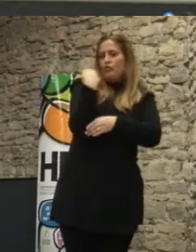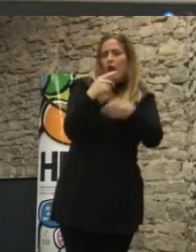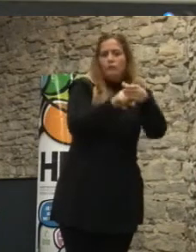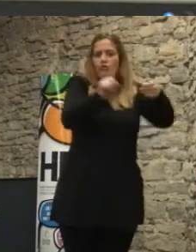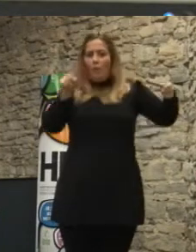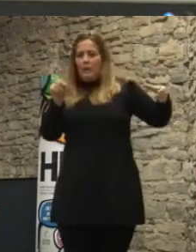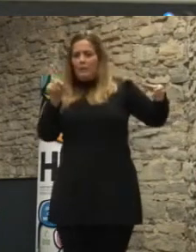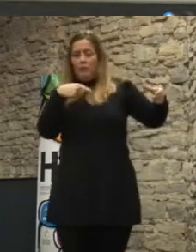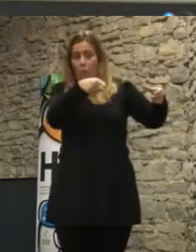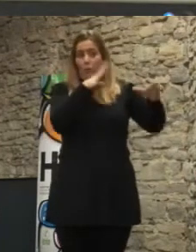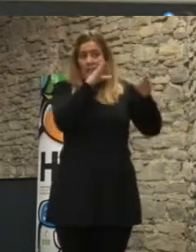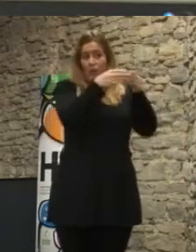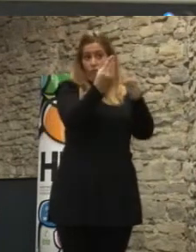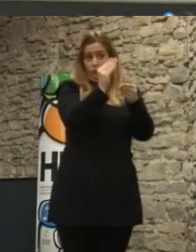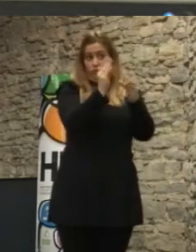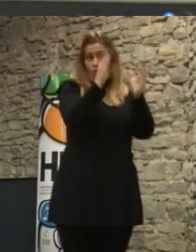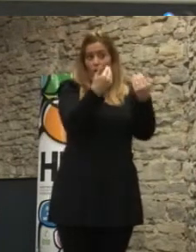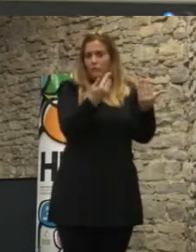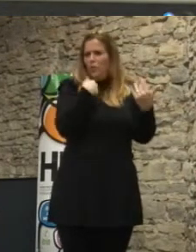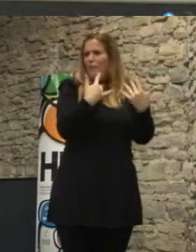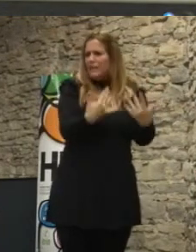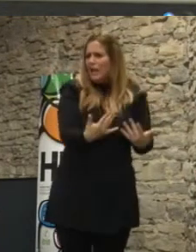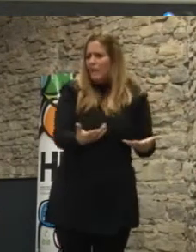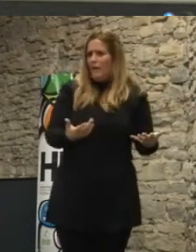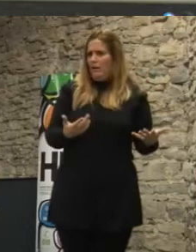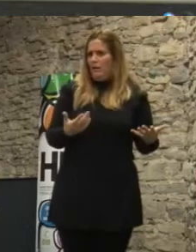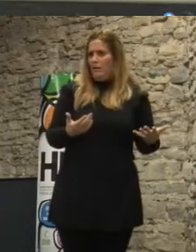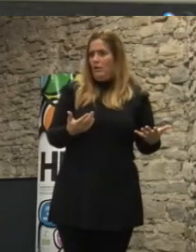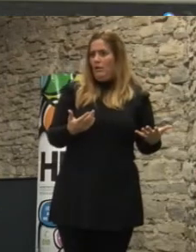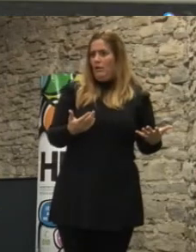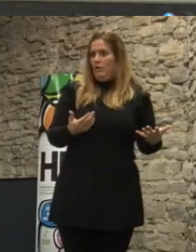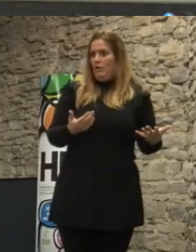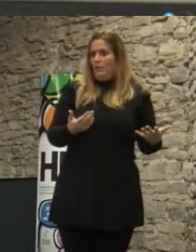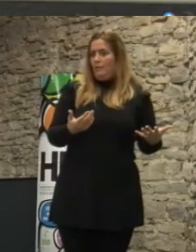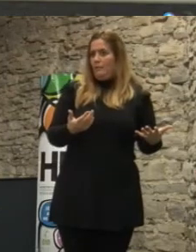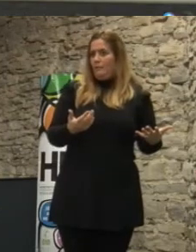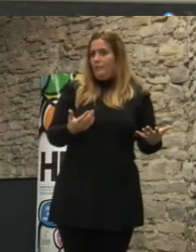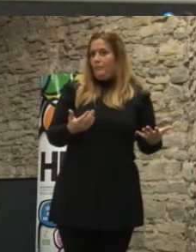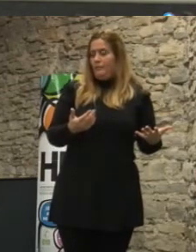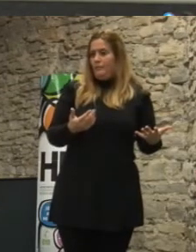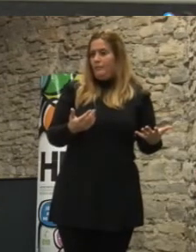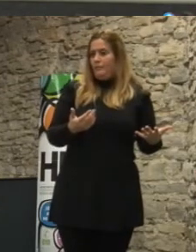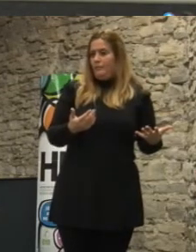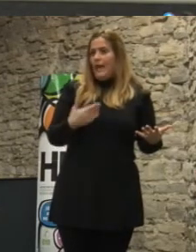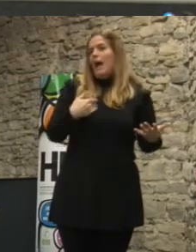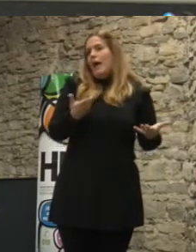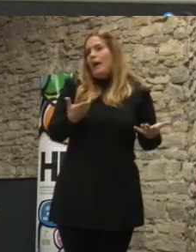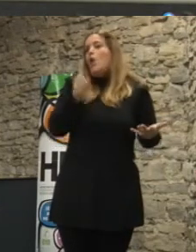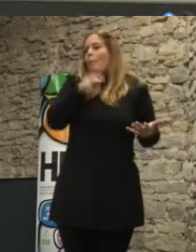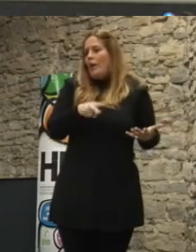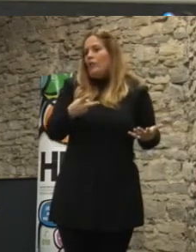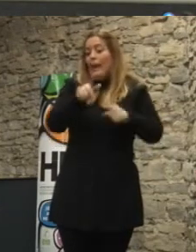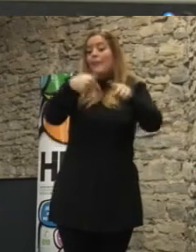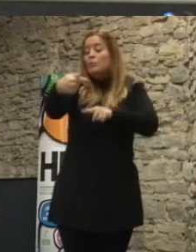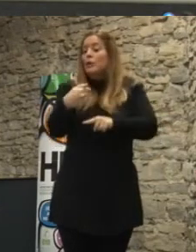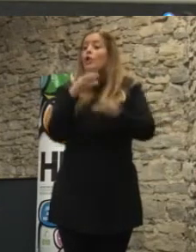exista, digamos, ¿no? Lo dramático es que no haya habido nada después, y, o que de lo juvenil no se haya pasado a lo cultural o a lo deportivo